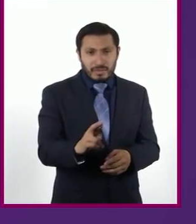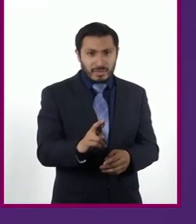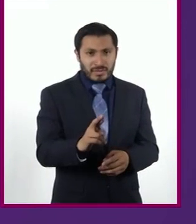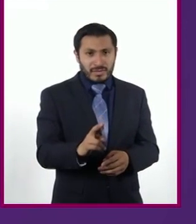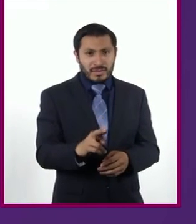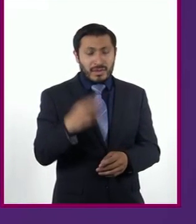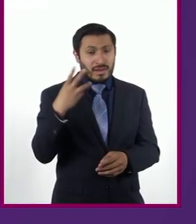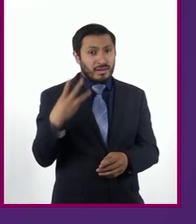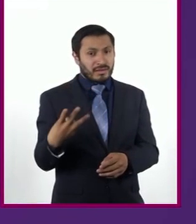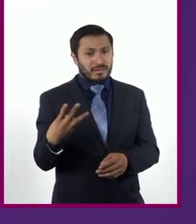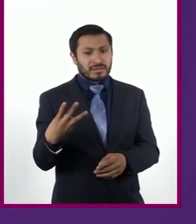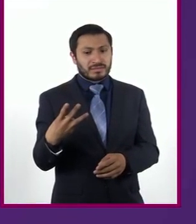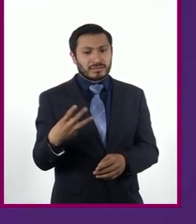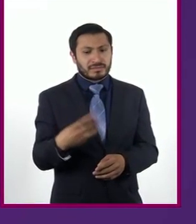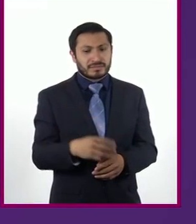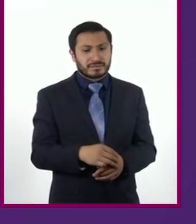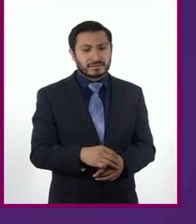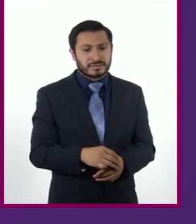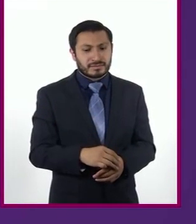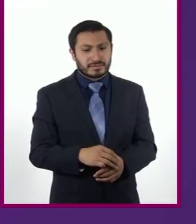final es 3.